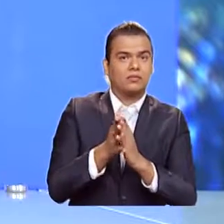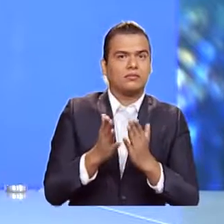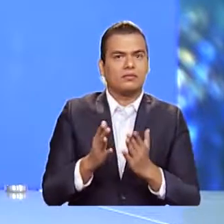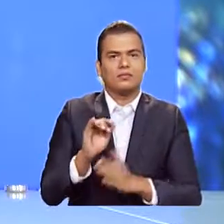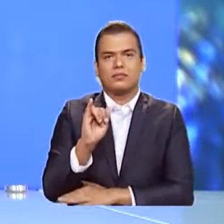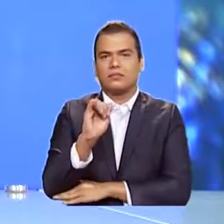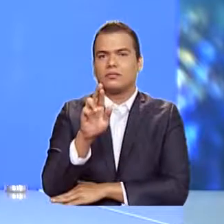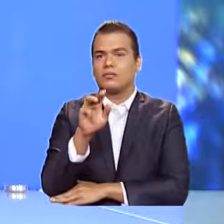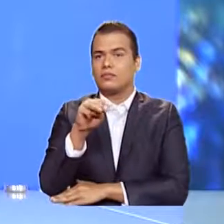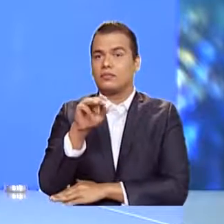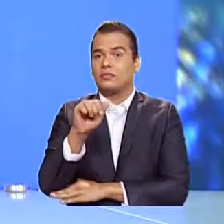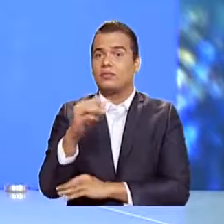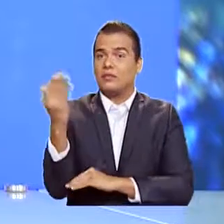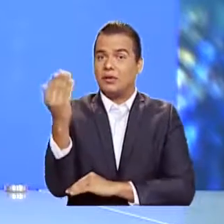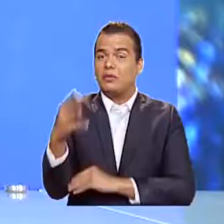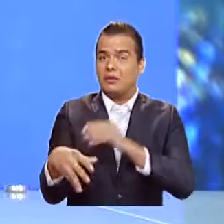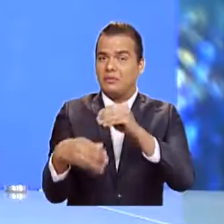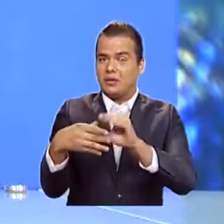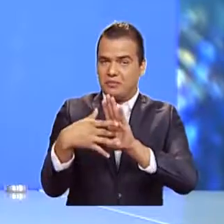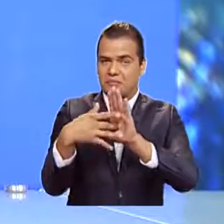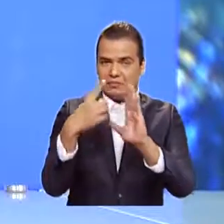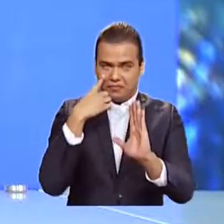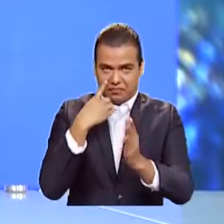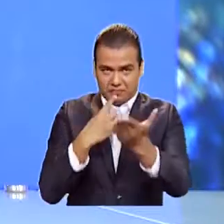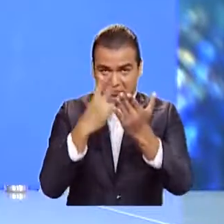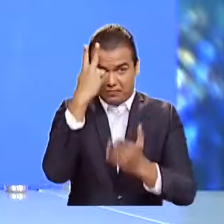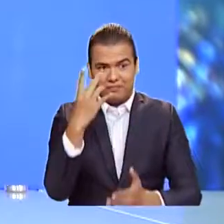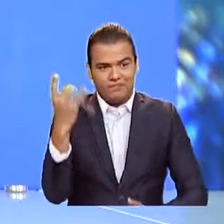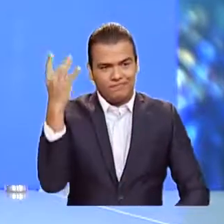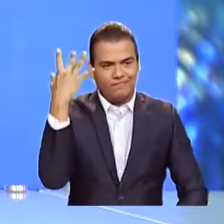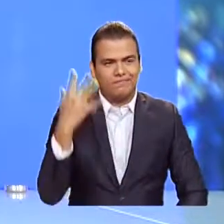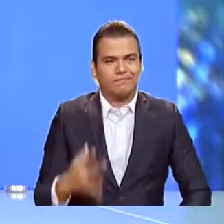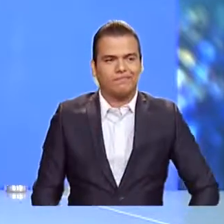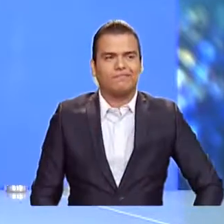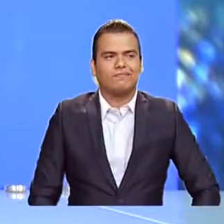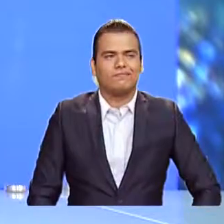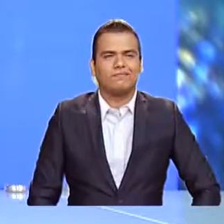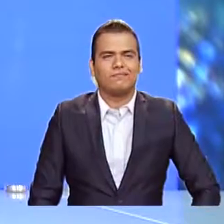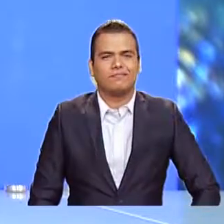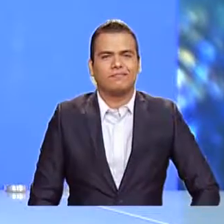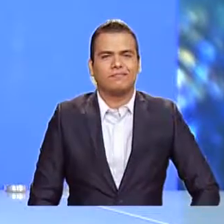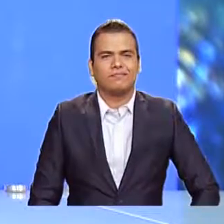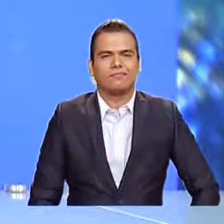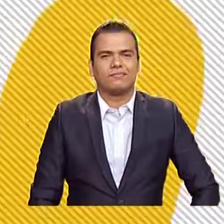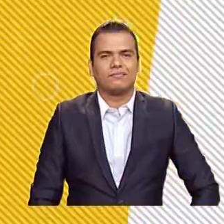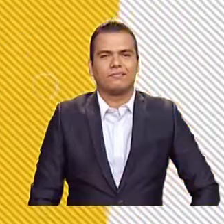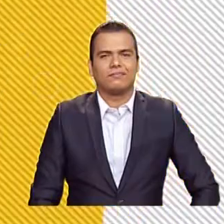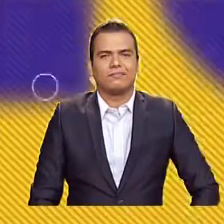Irma, la película. Así que Violeta, buenas noches y adelante con las noticias de la cultura, el entretenimiento y el séptimo arte.